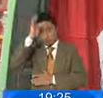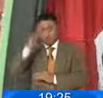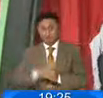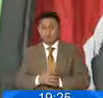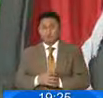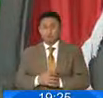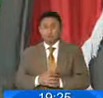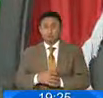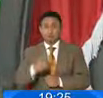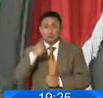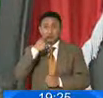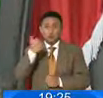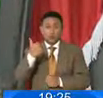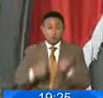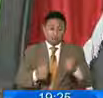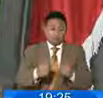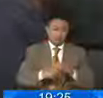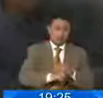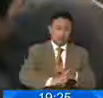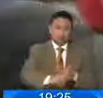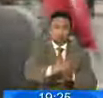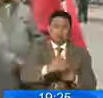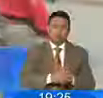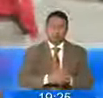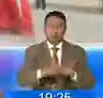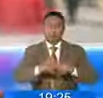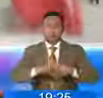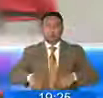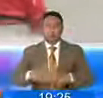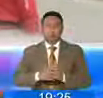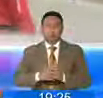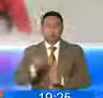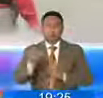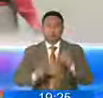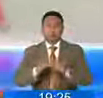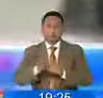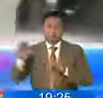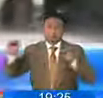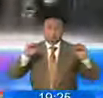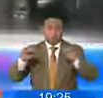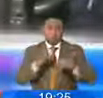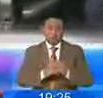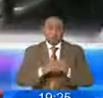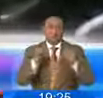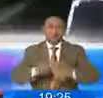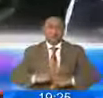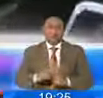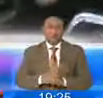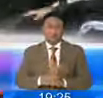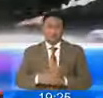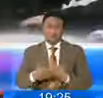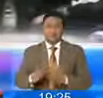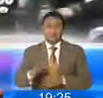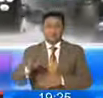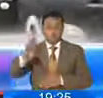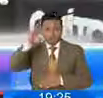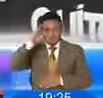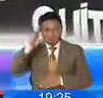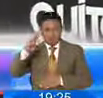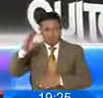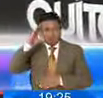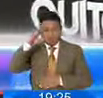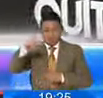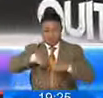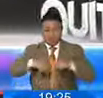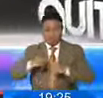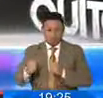el conductor habría huido del lugar, pero la voz de alerta dada por moradores del sector permitieron que, tras una persecución de varios agentes de